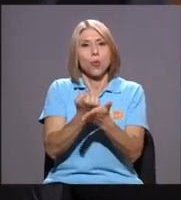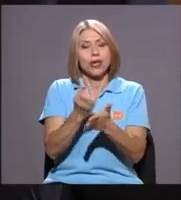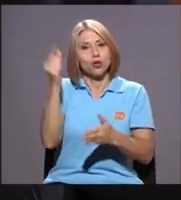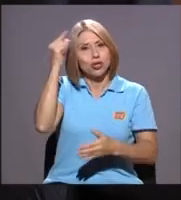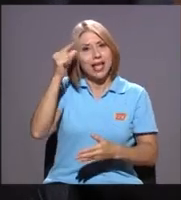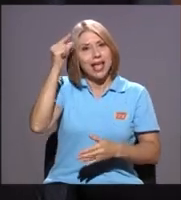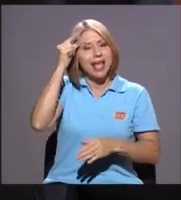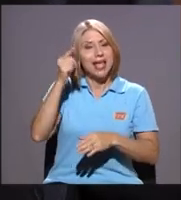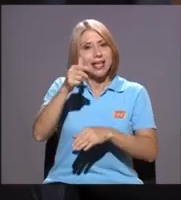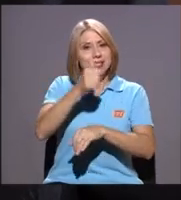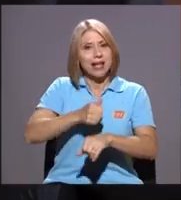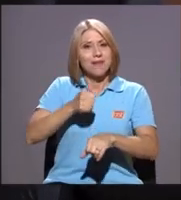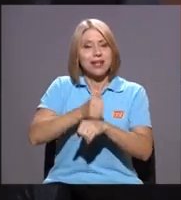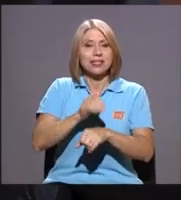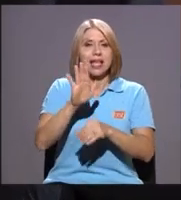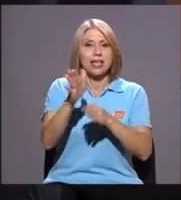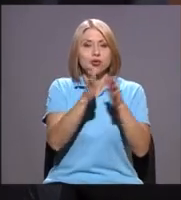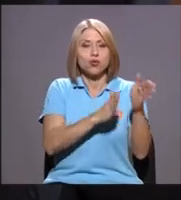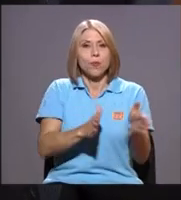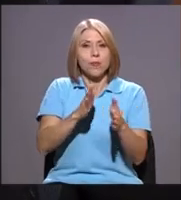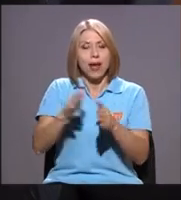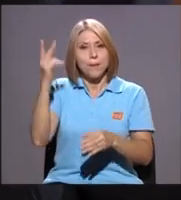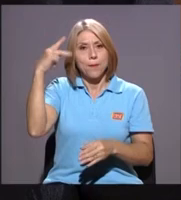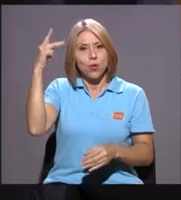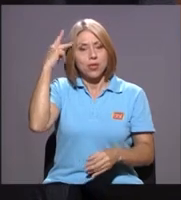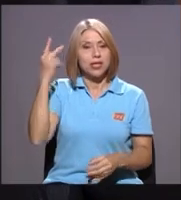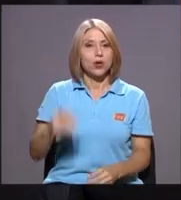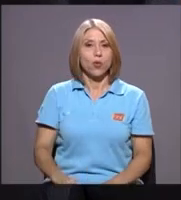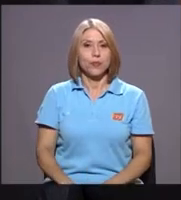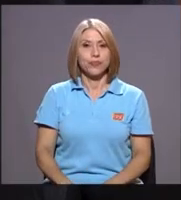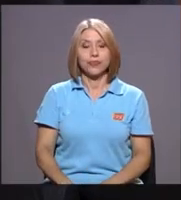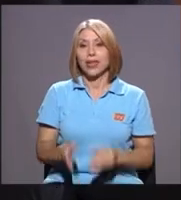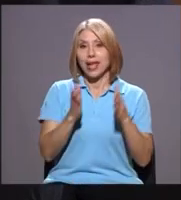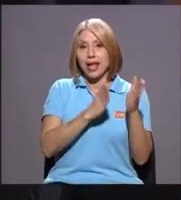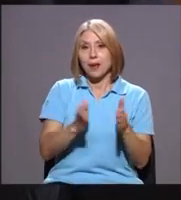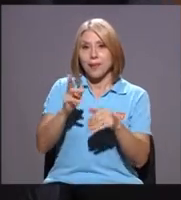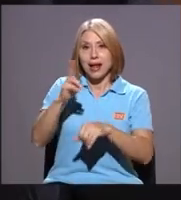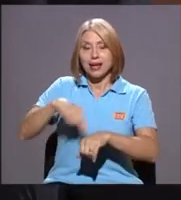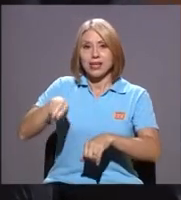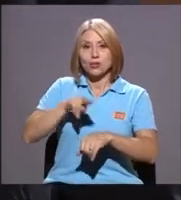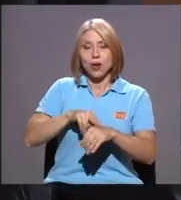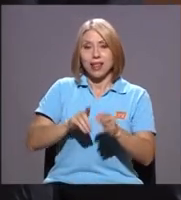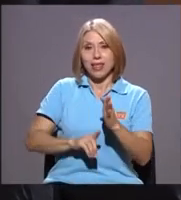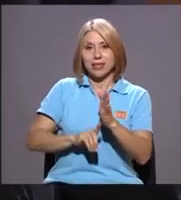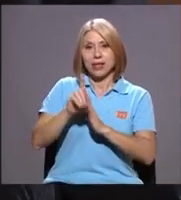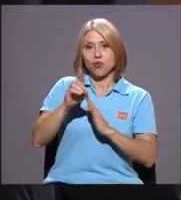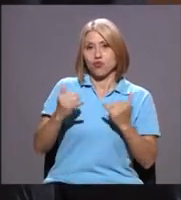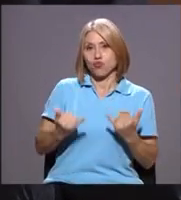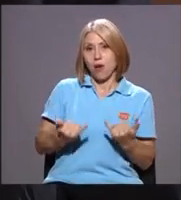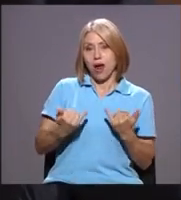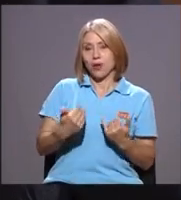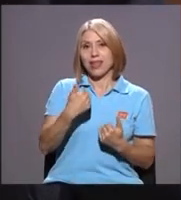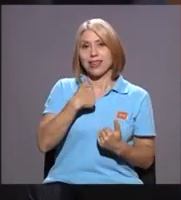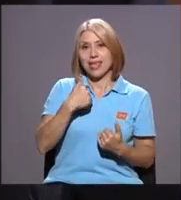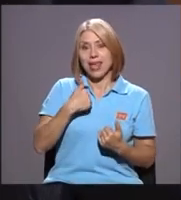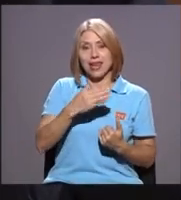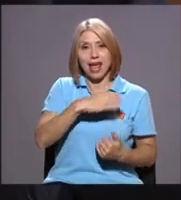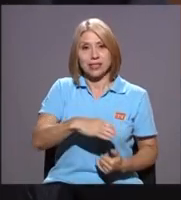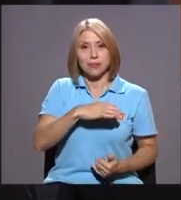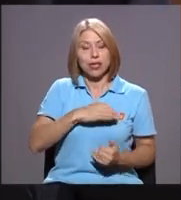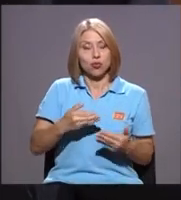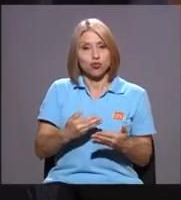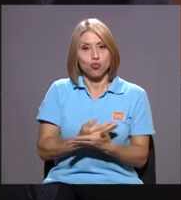establece en su plan político. El Plan Nacional de Desarrollo en esta oportunidad tiene aspectos